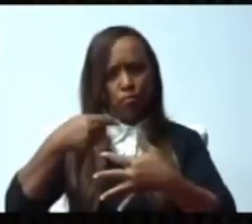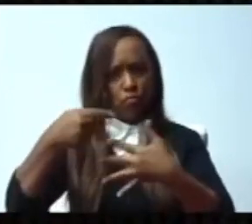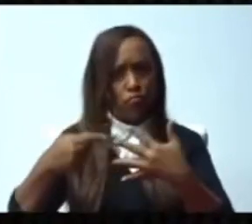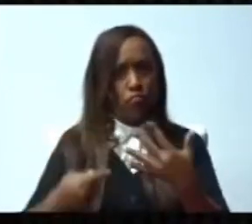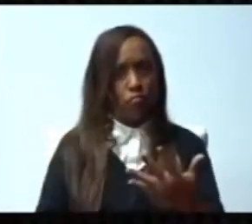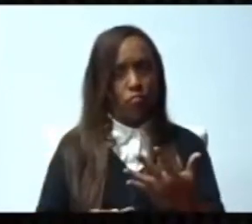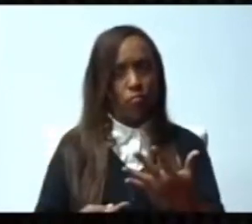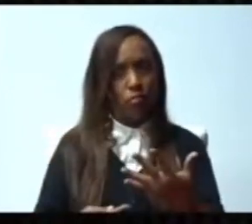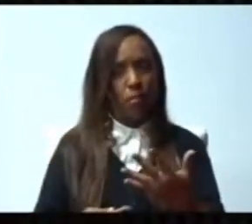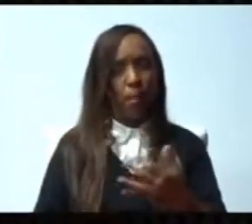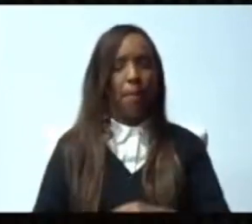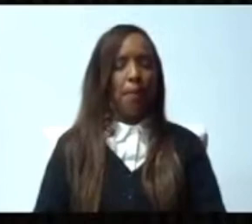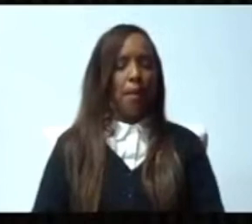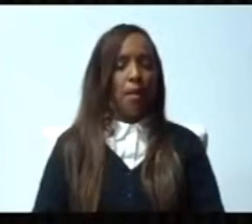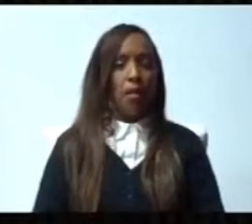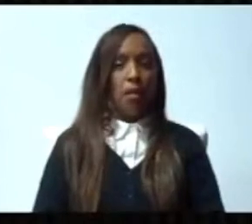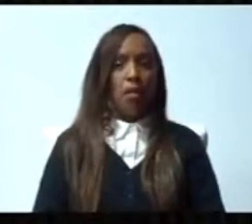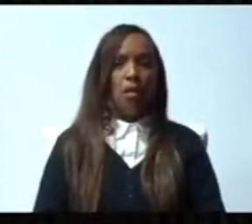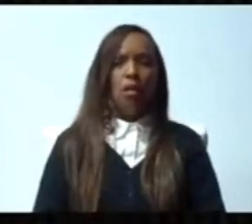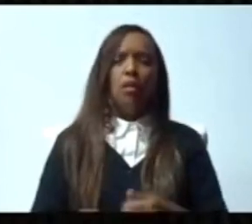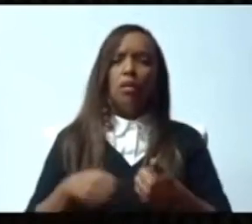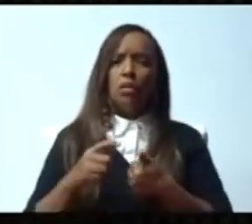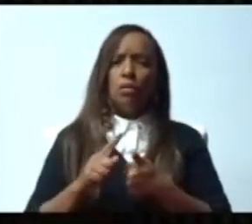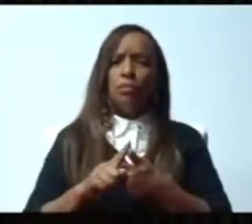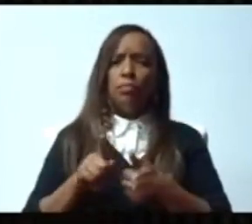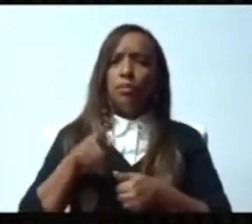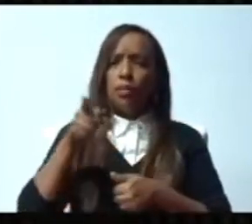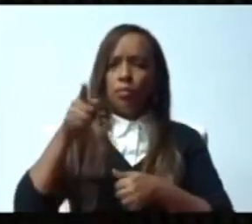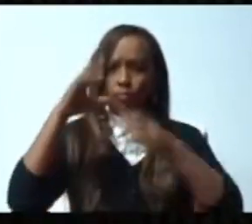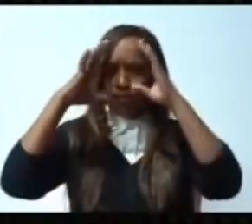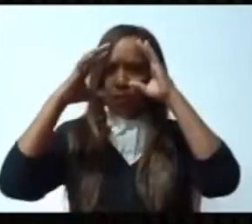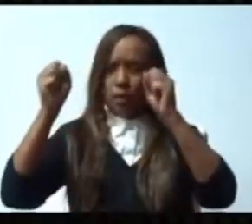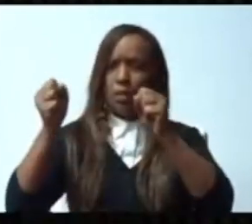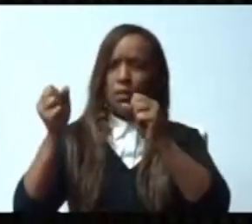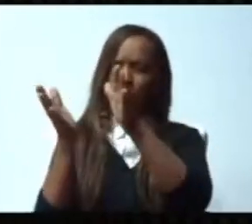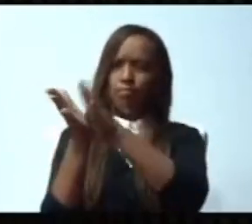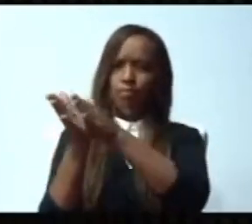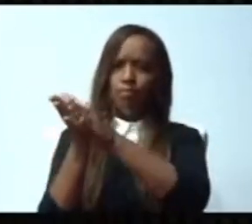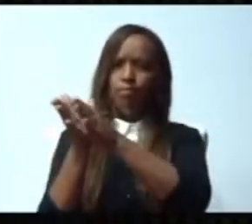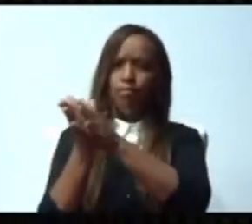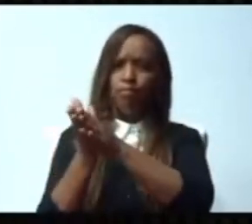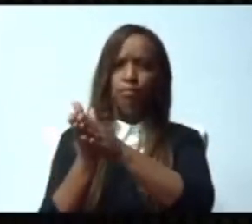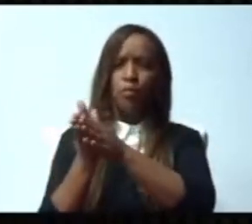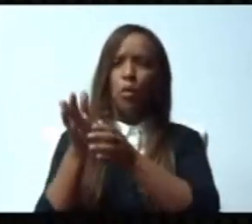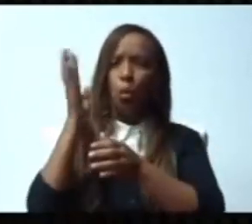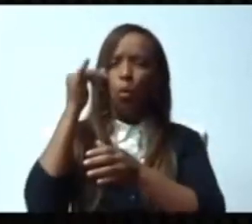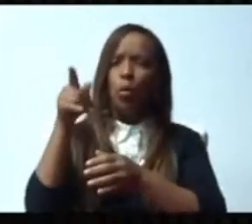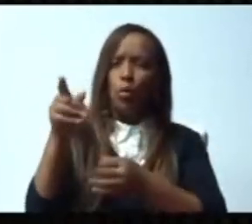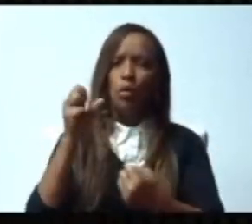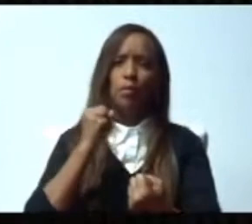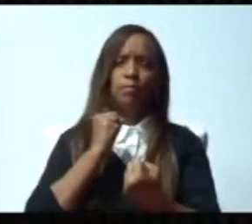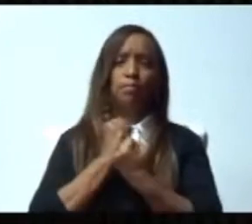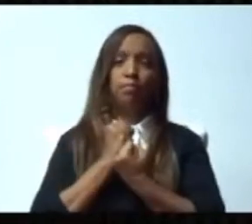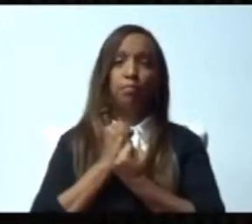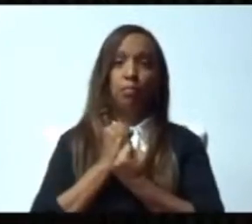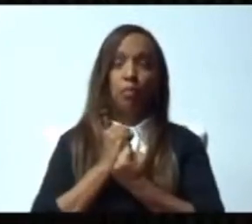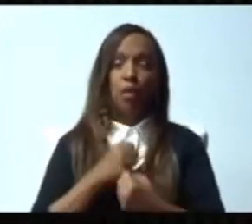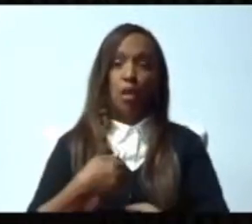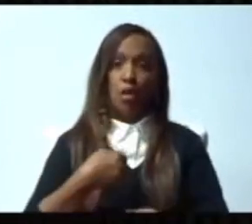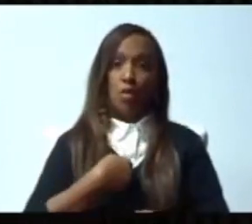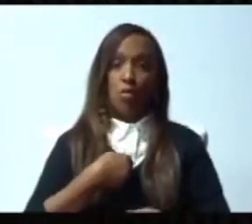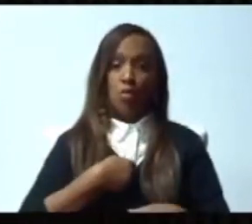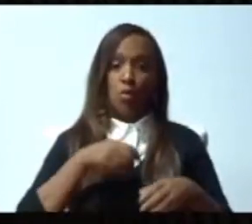que nació bajo la defensa de la Constitución y la defensa de la Democracia de la República Dominicana